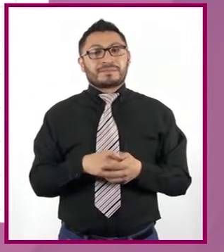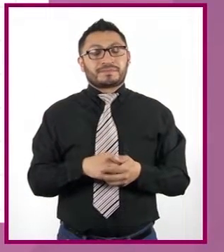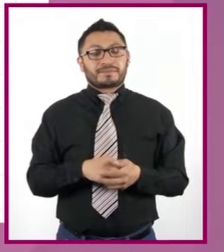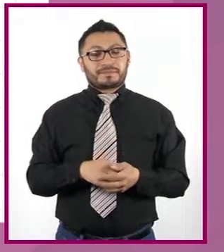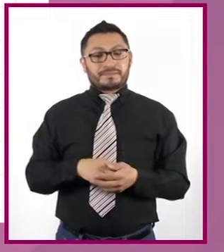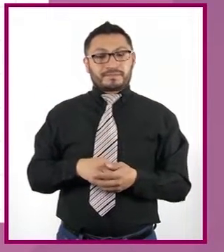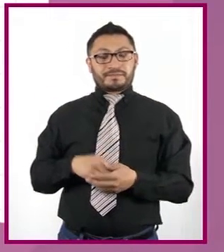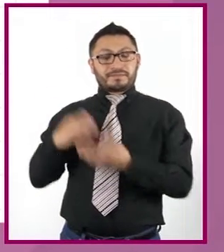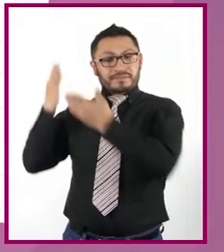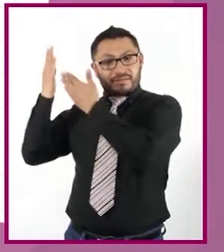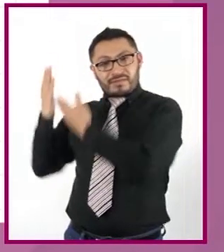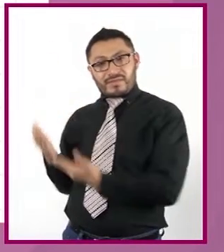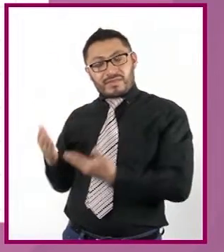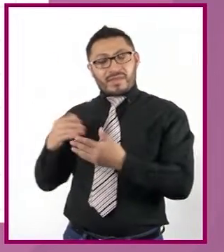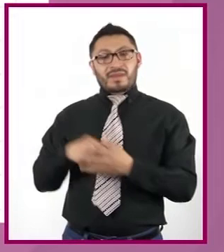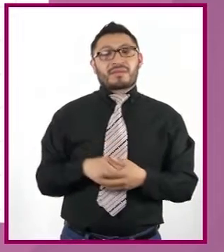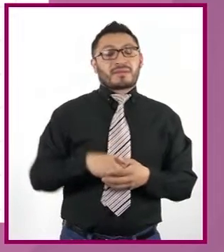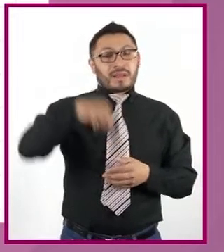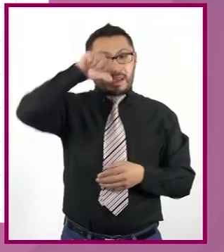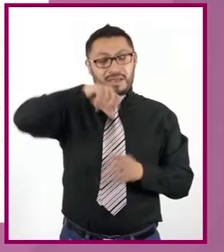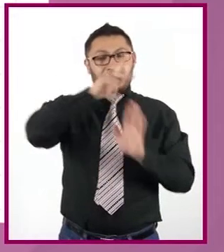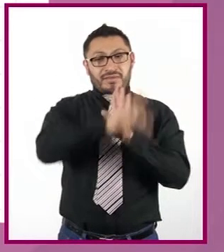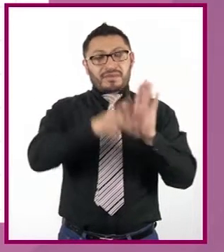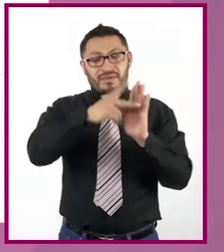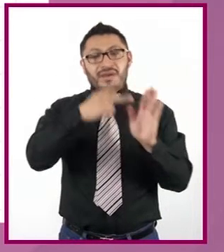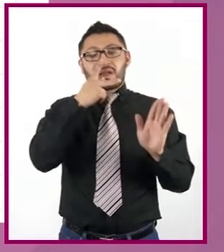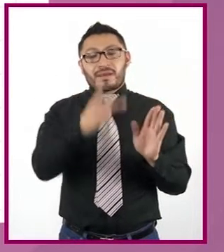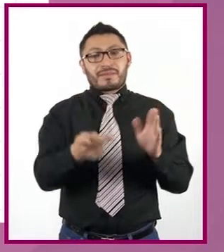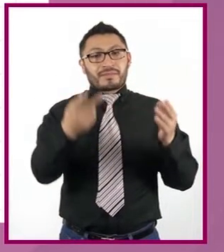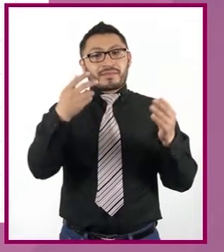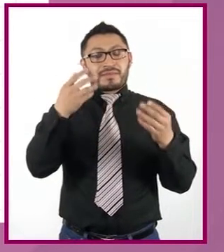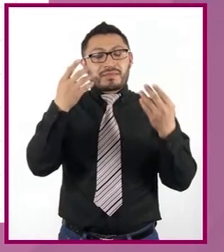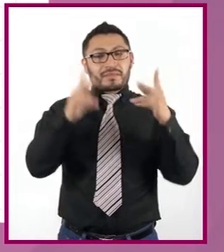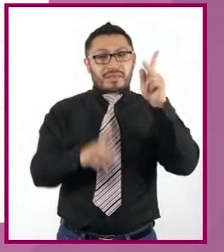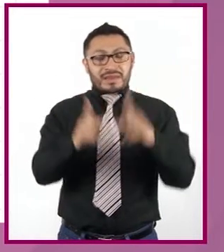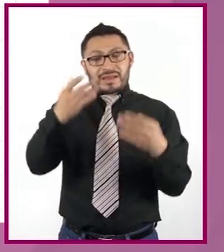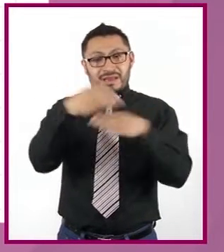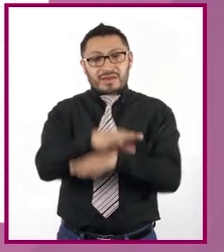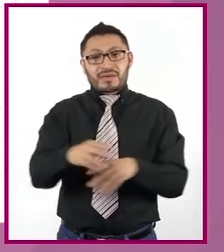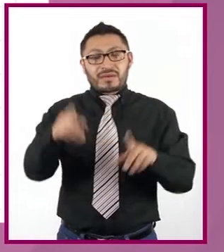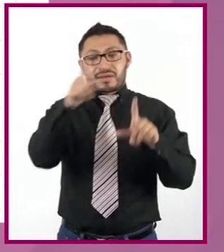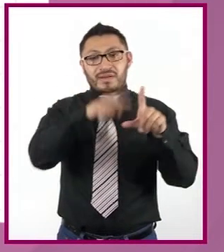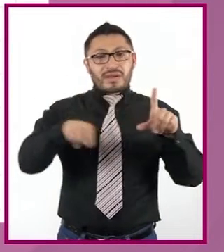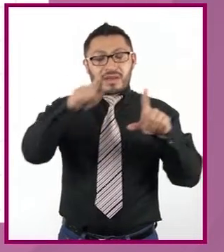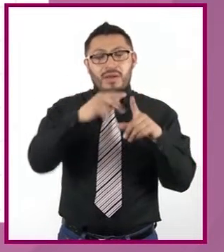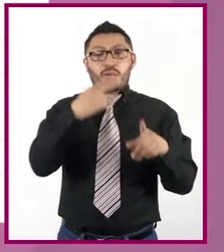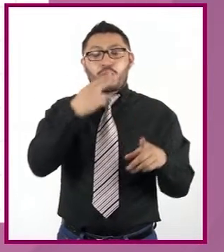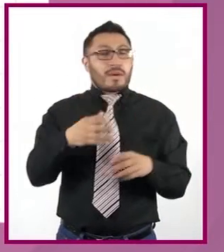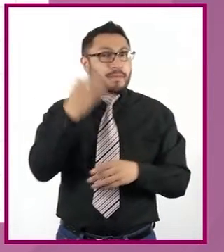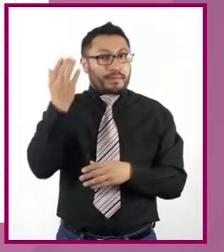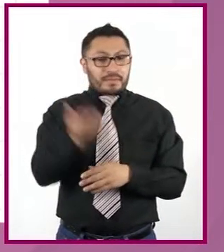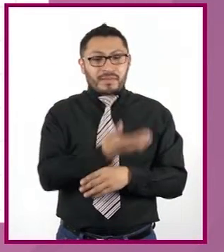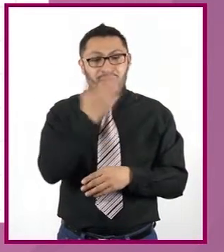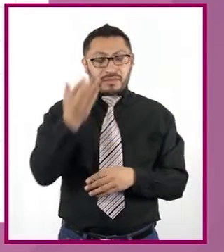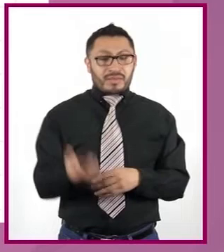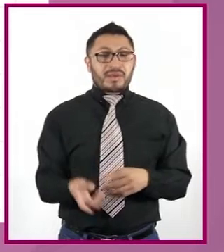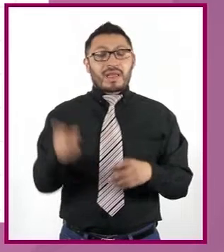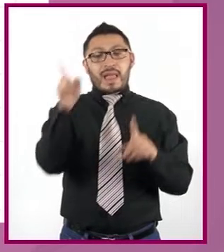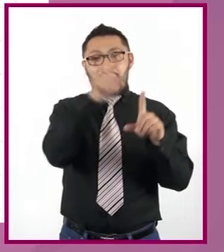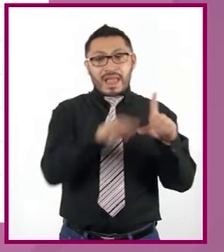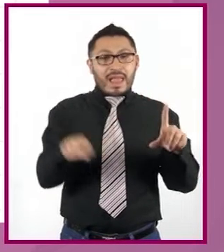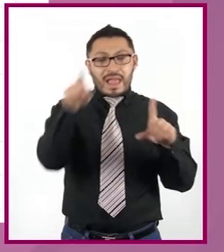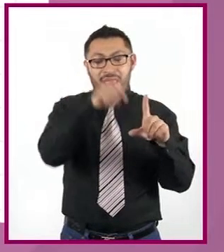En esta cápsula hablaremos de un tipo de gráfica muy útil y además muy popular, la gráfica